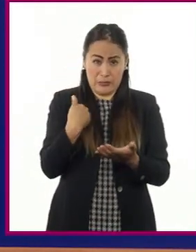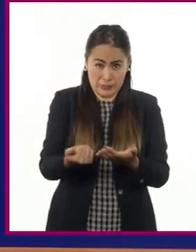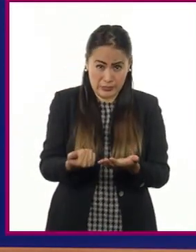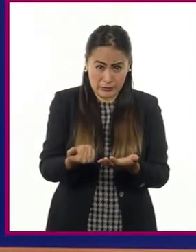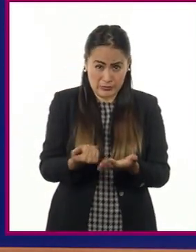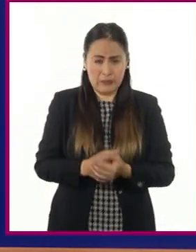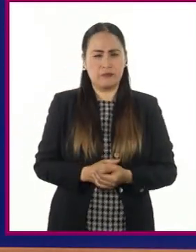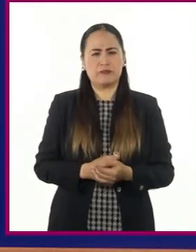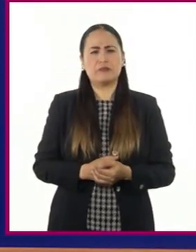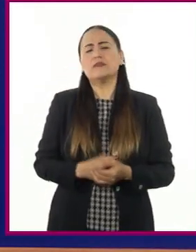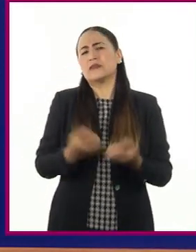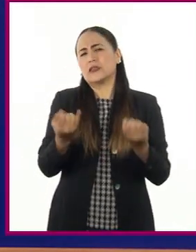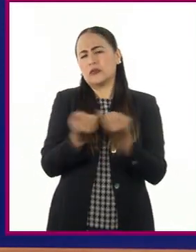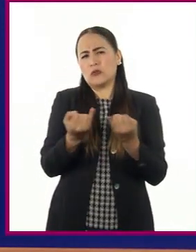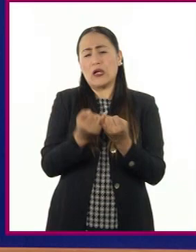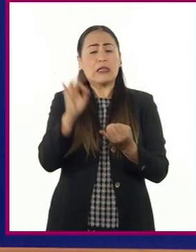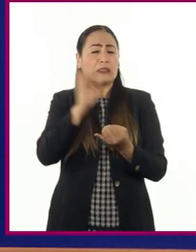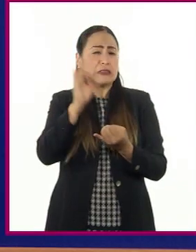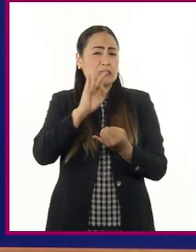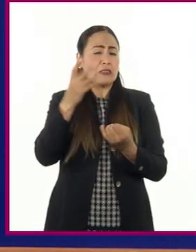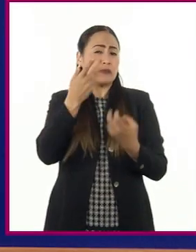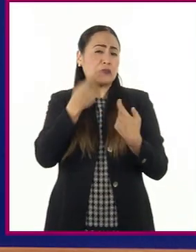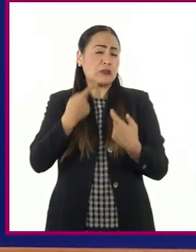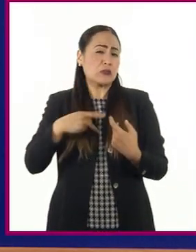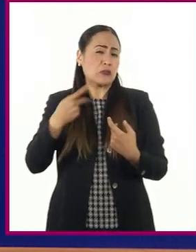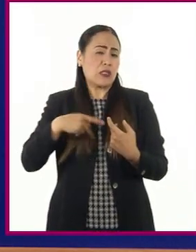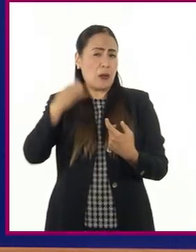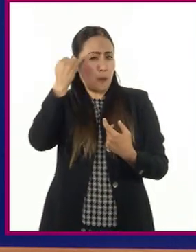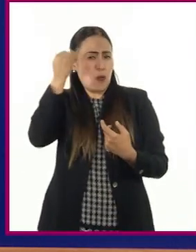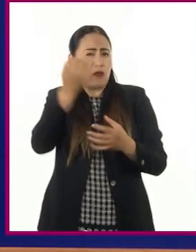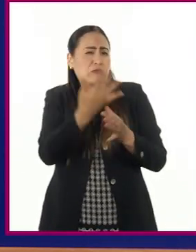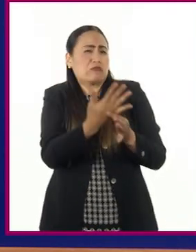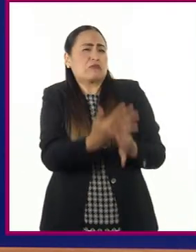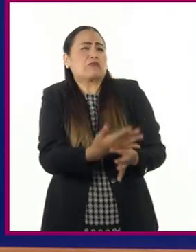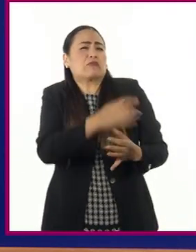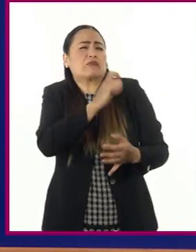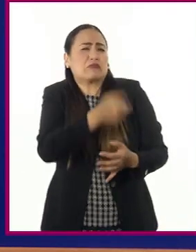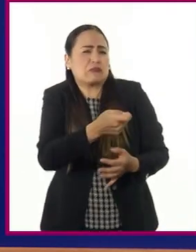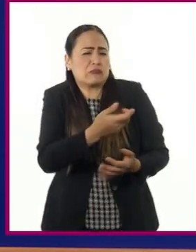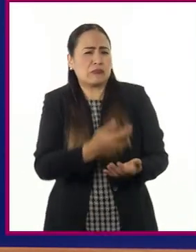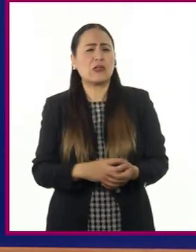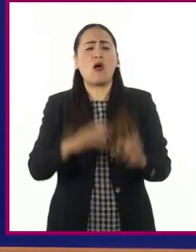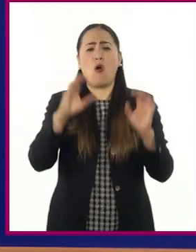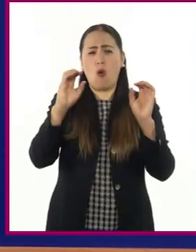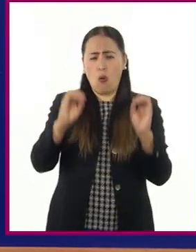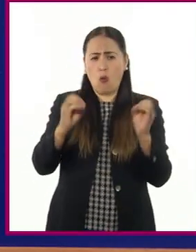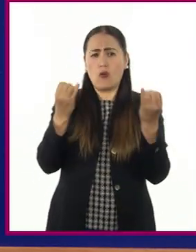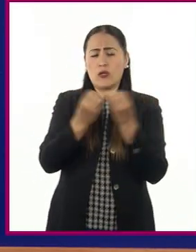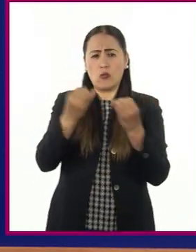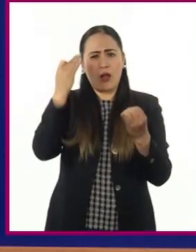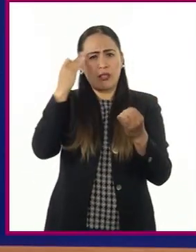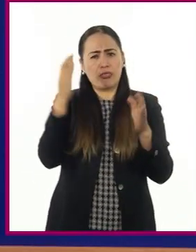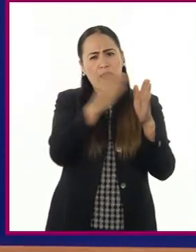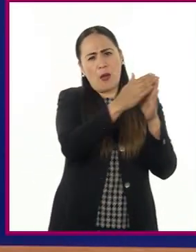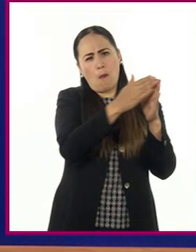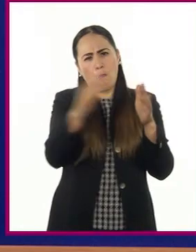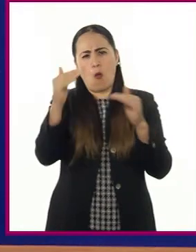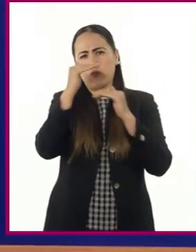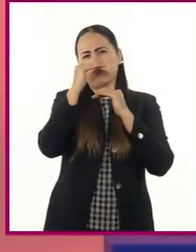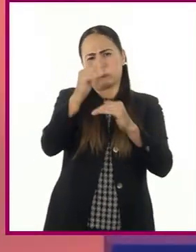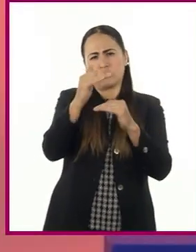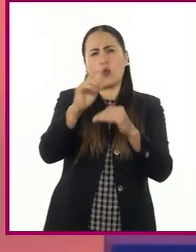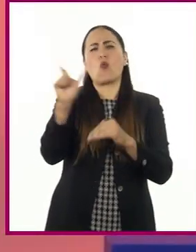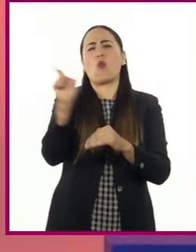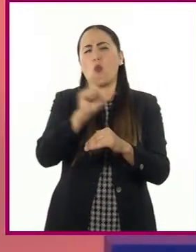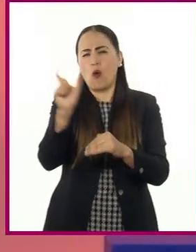construido y qué quiso decir el poeta, sino que sitúan en el texto en un momento histórico